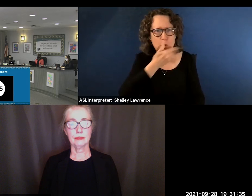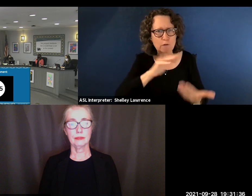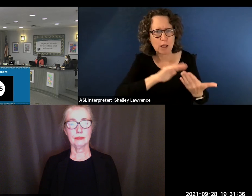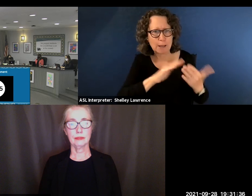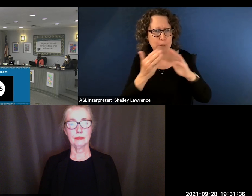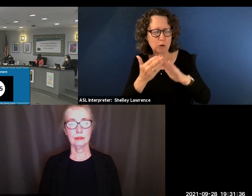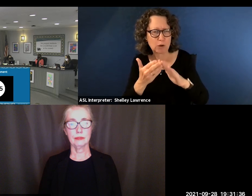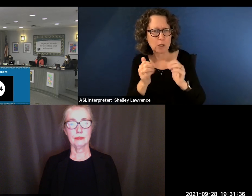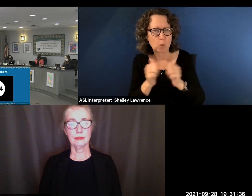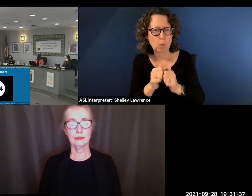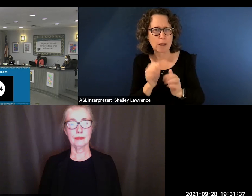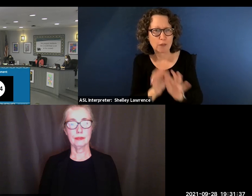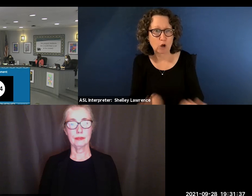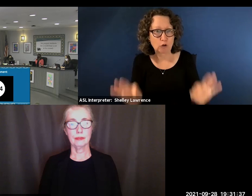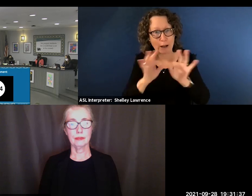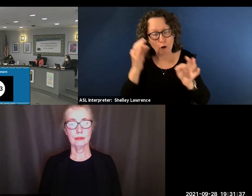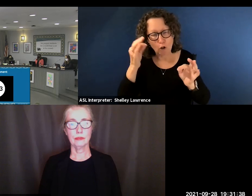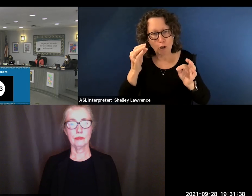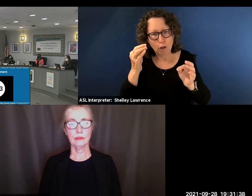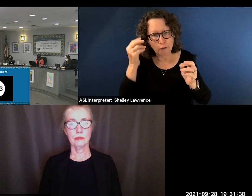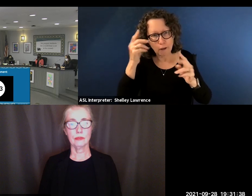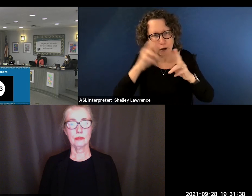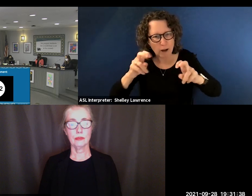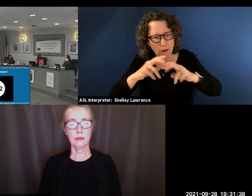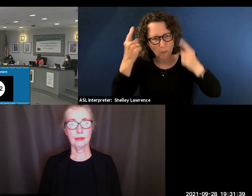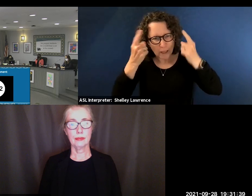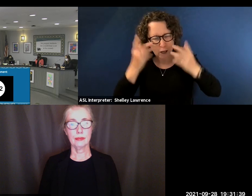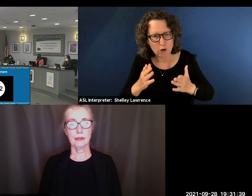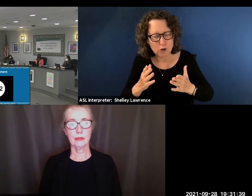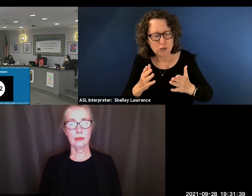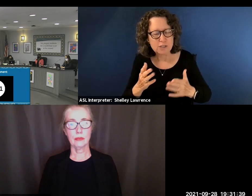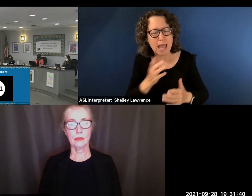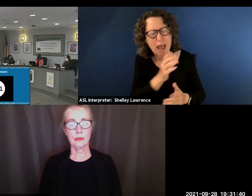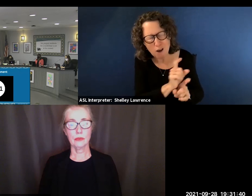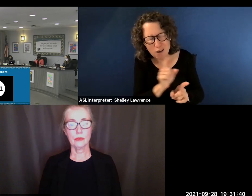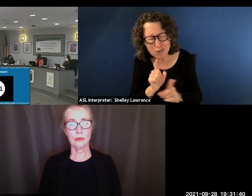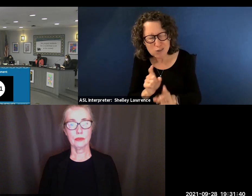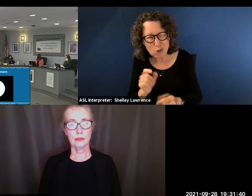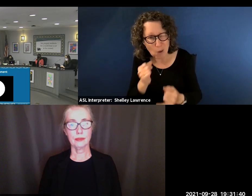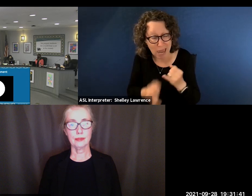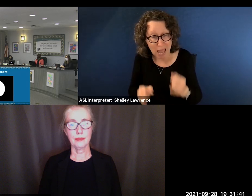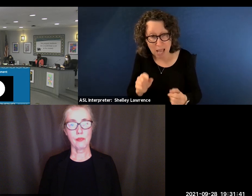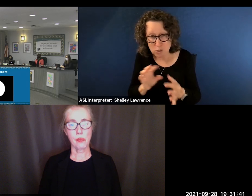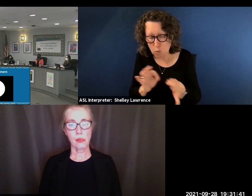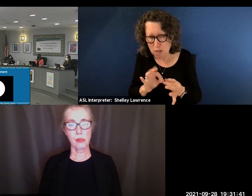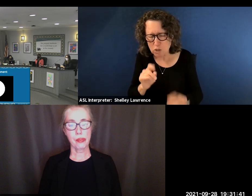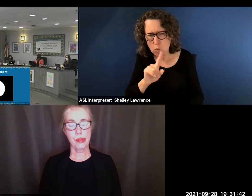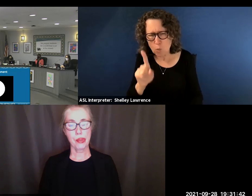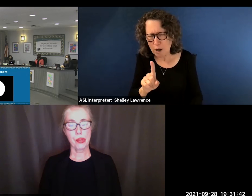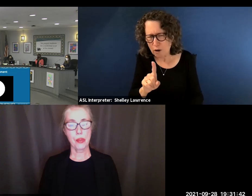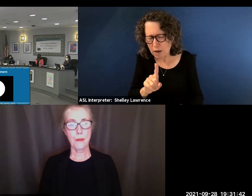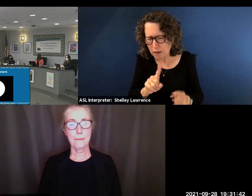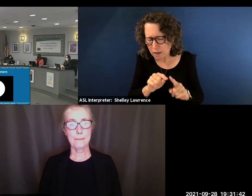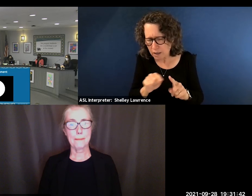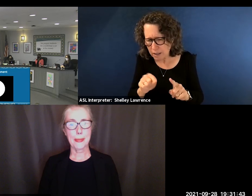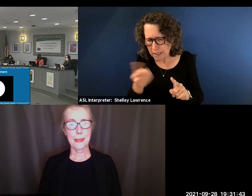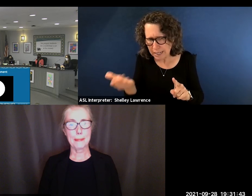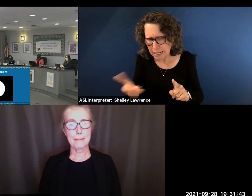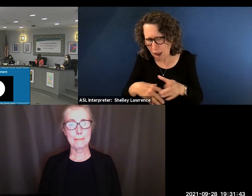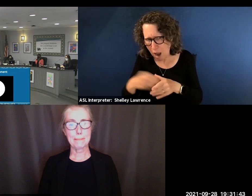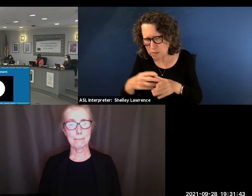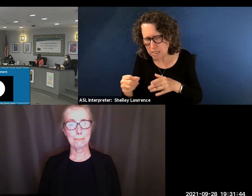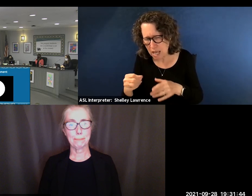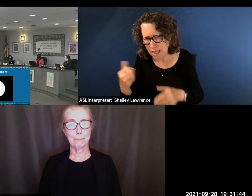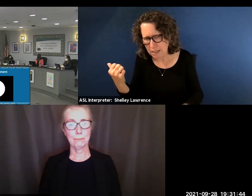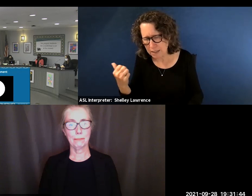estamos construyendo una hermosa comunidad de pensadores críticos y serán bienvenidos aquí. Y también la última pregunta, ¿Dónde están los